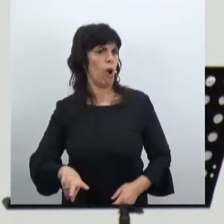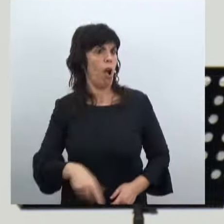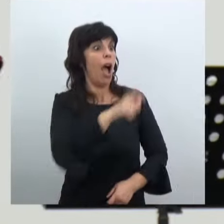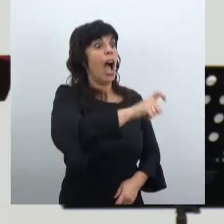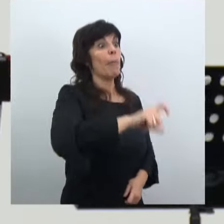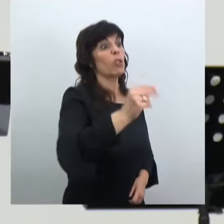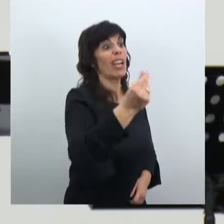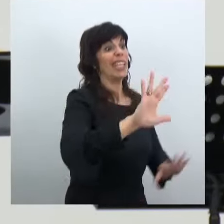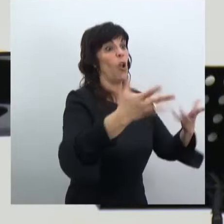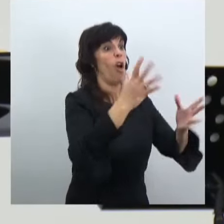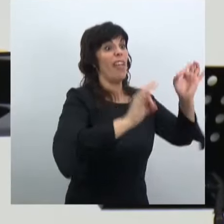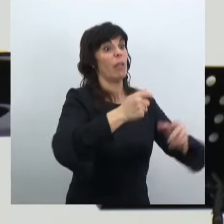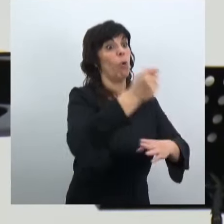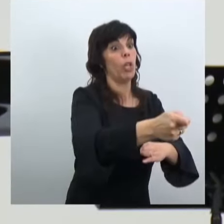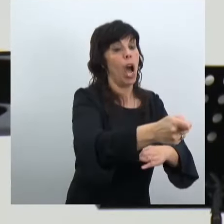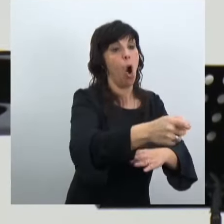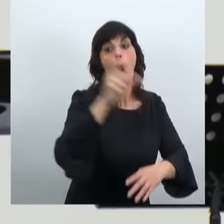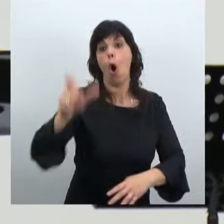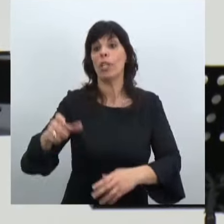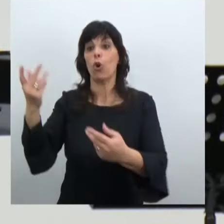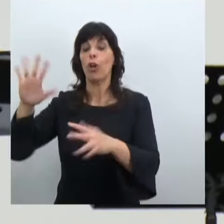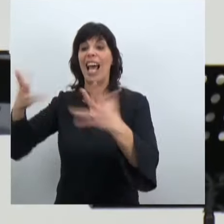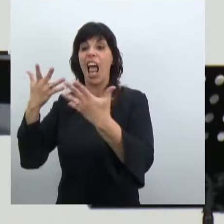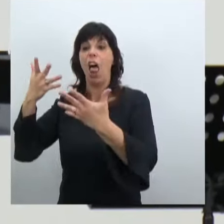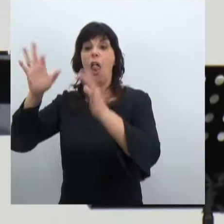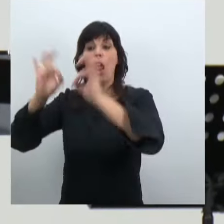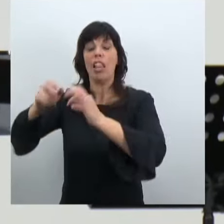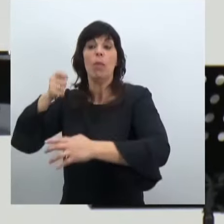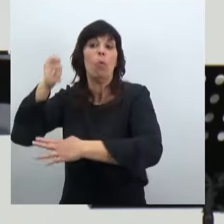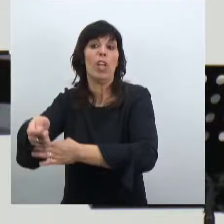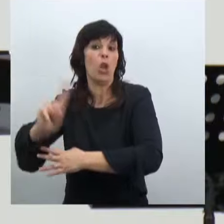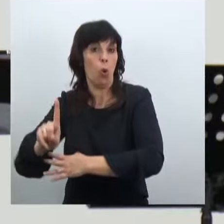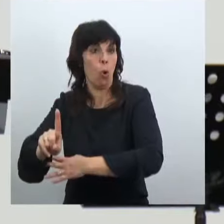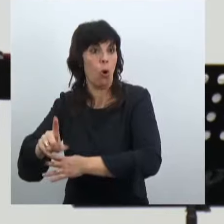los diezmos o no. Porque es una cosa entre ti y Dios.